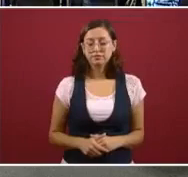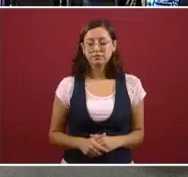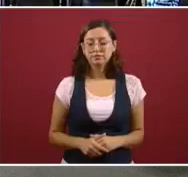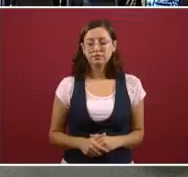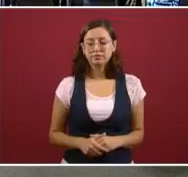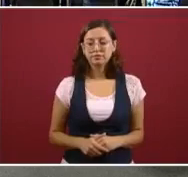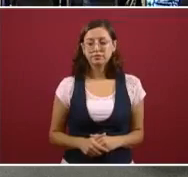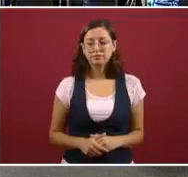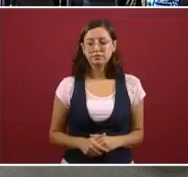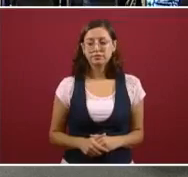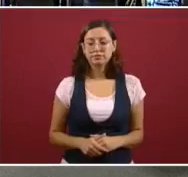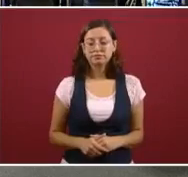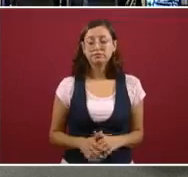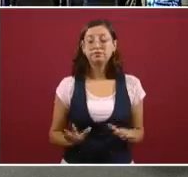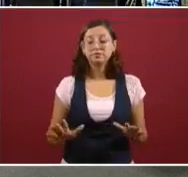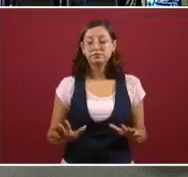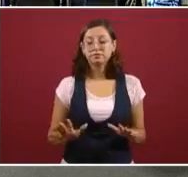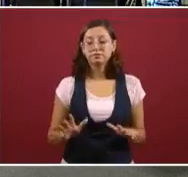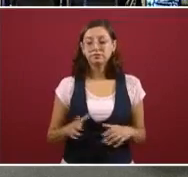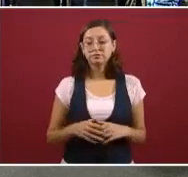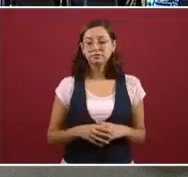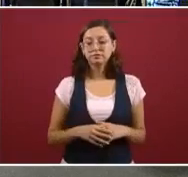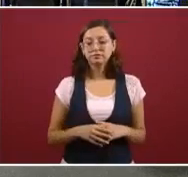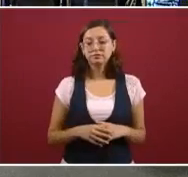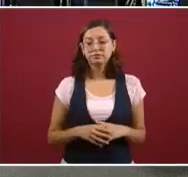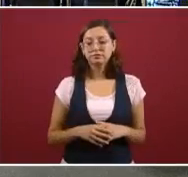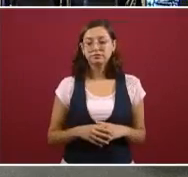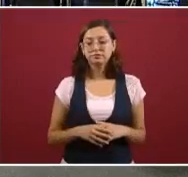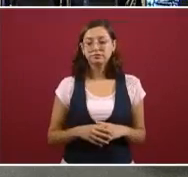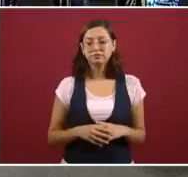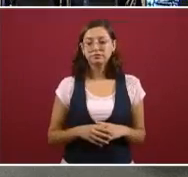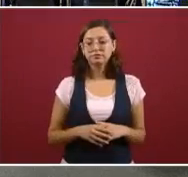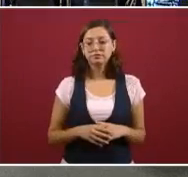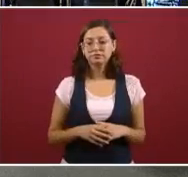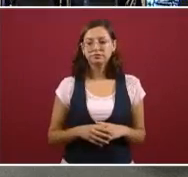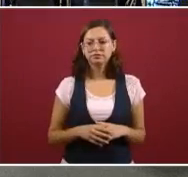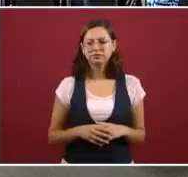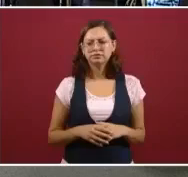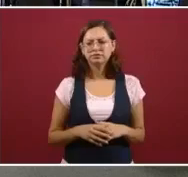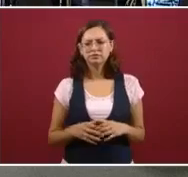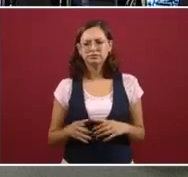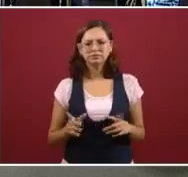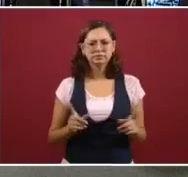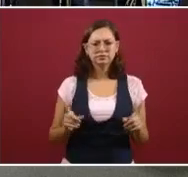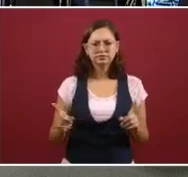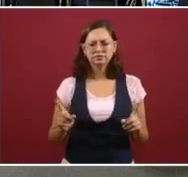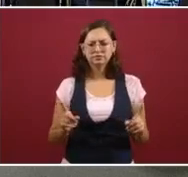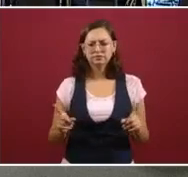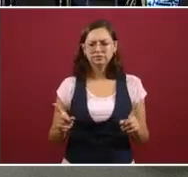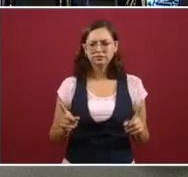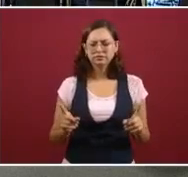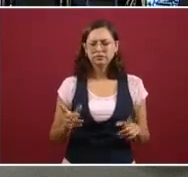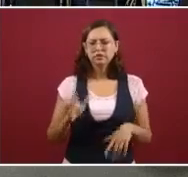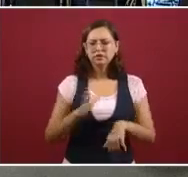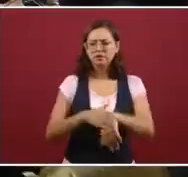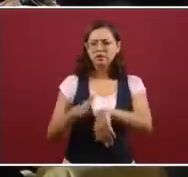buenos días, señor directivos presidente. Buenos días, señor secretario y funcionarios. Yo quisiera preguntarle. Organizaciones de pensiones